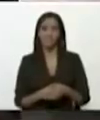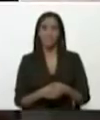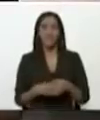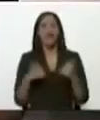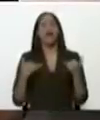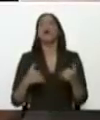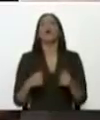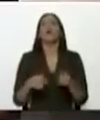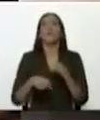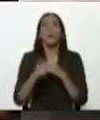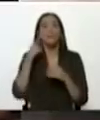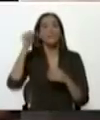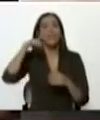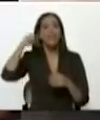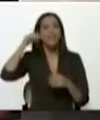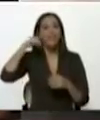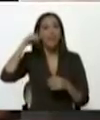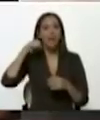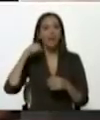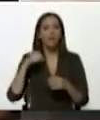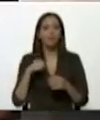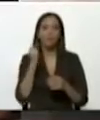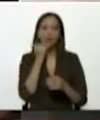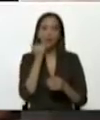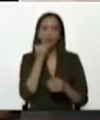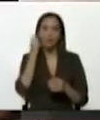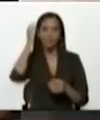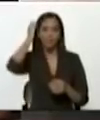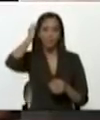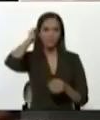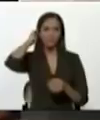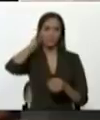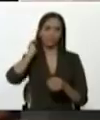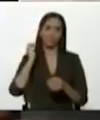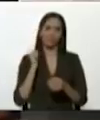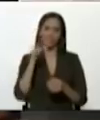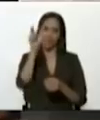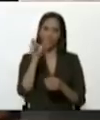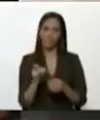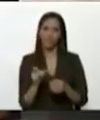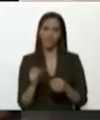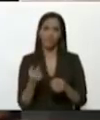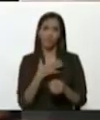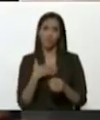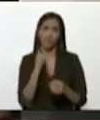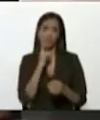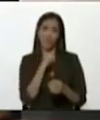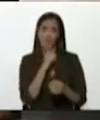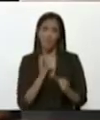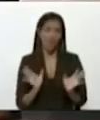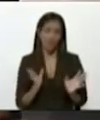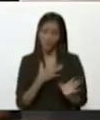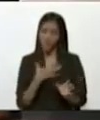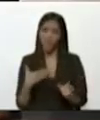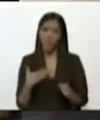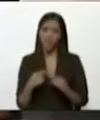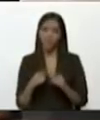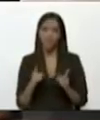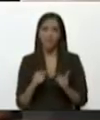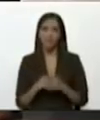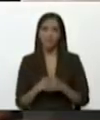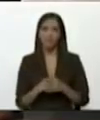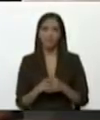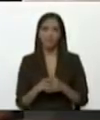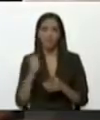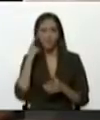Ahora bien, vamos a ver este video, Mango, de este personaje. Yo no lo quería nombrar, pero tú, yo creo